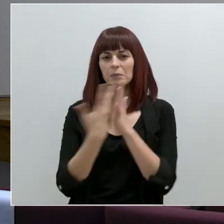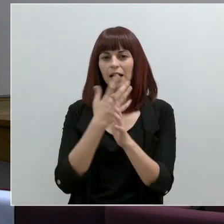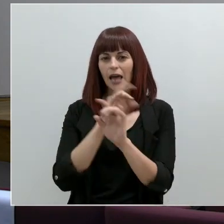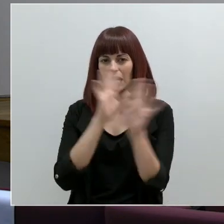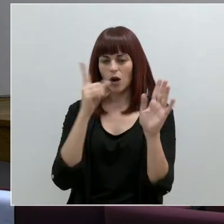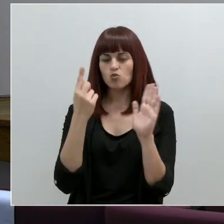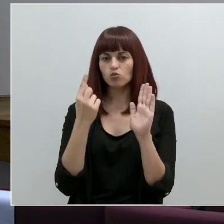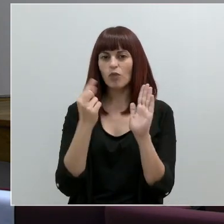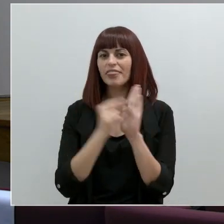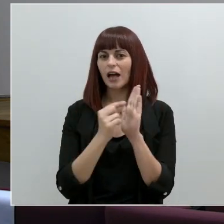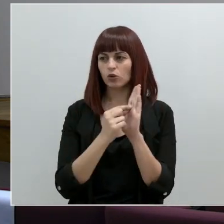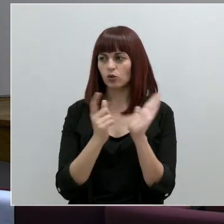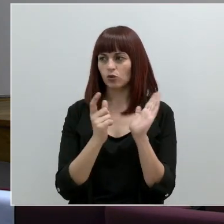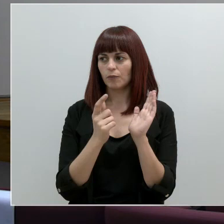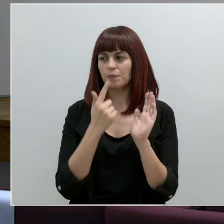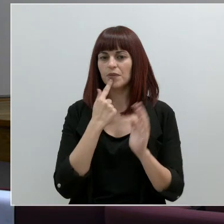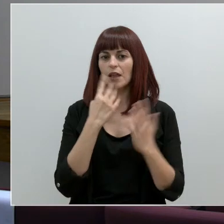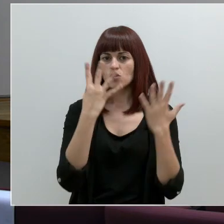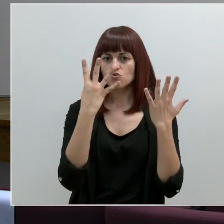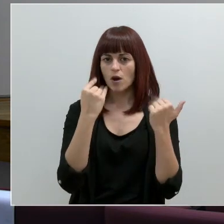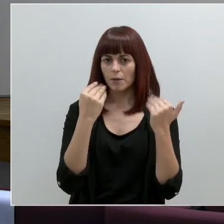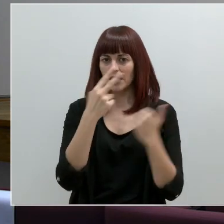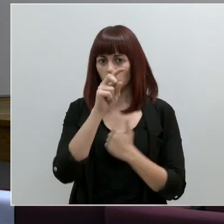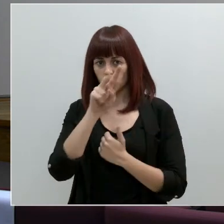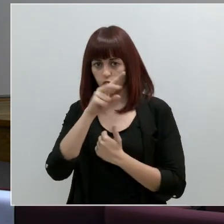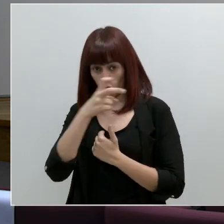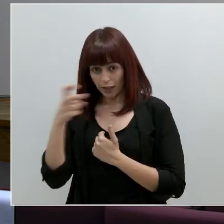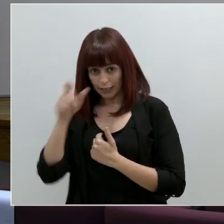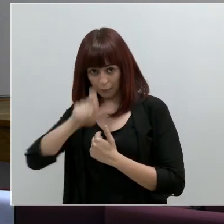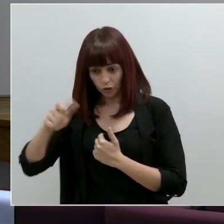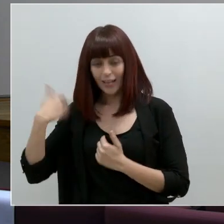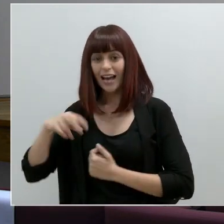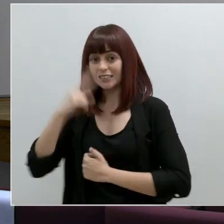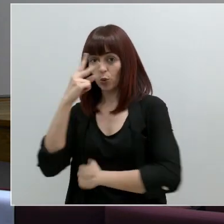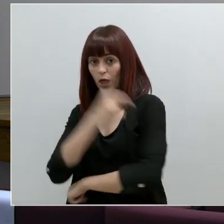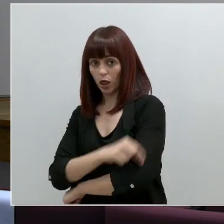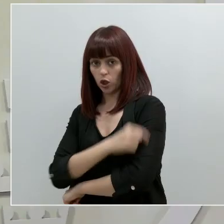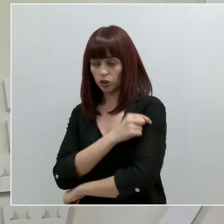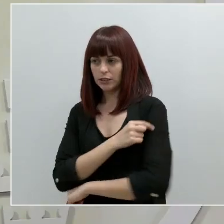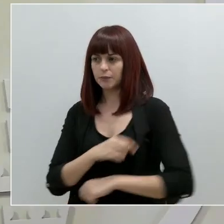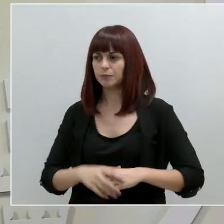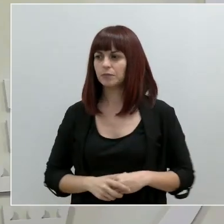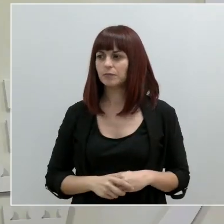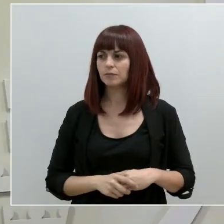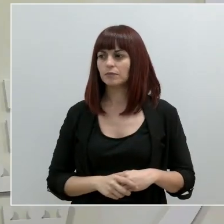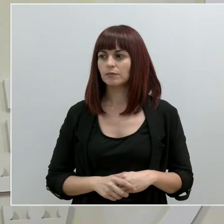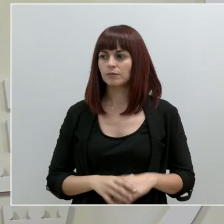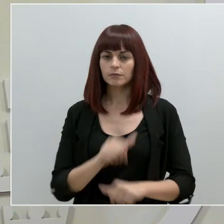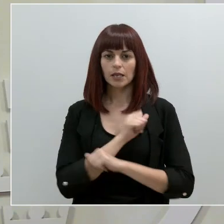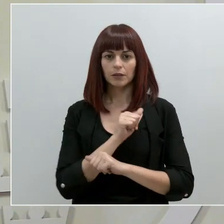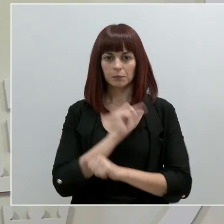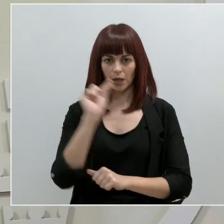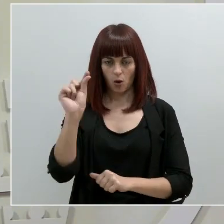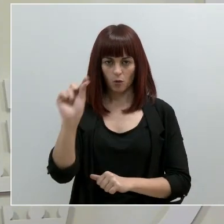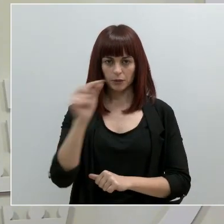sobre un dato. De hecho, de 9.200 personas han recibido la segunda dosis. ¿Solo? Un segundo, yo os